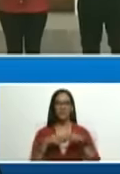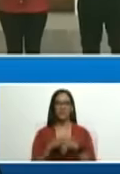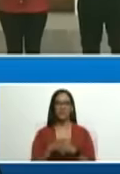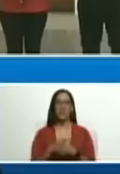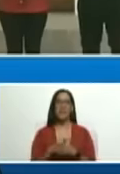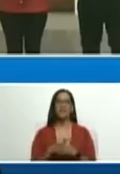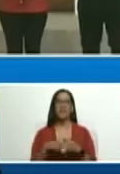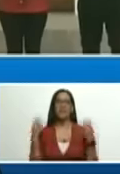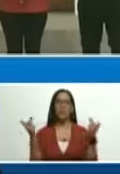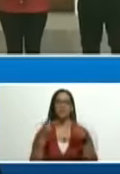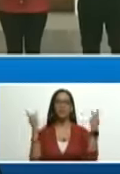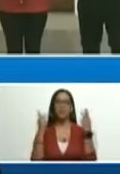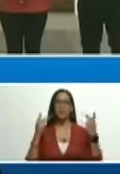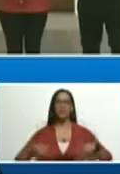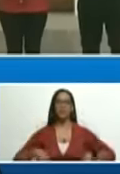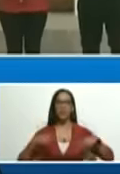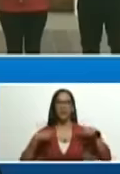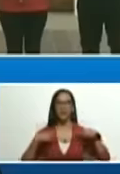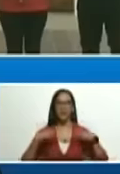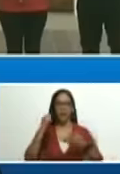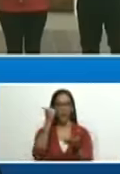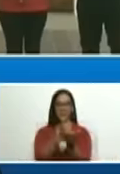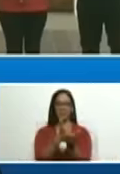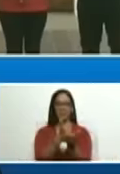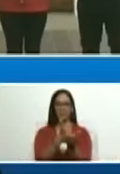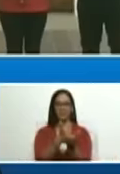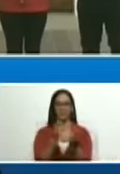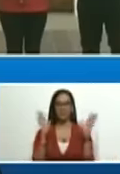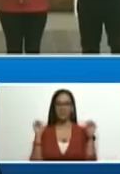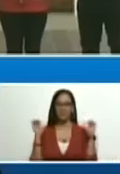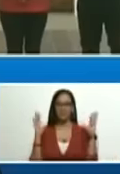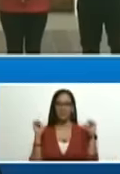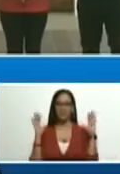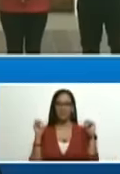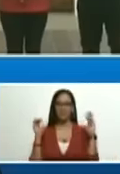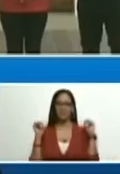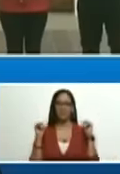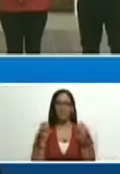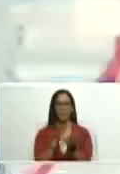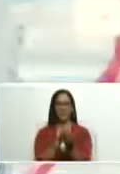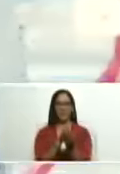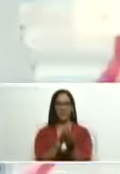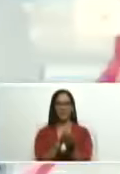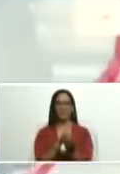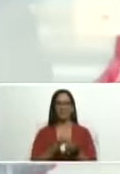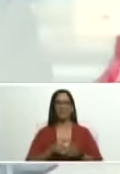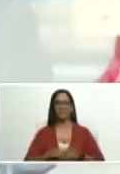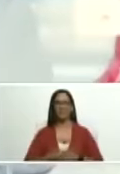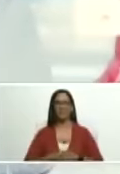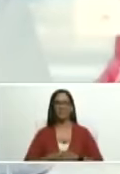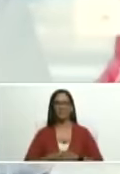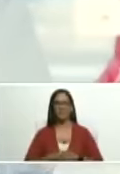prosperidad y de vida. Amén. Nos vemos pronto, Margarita.